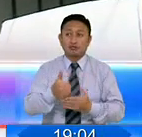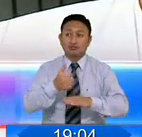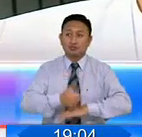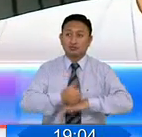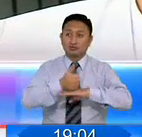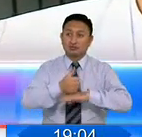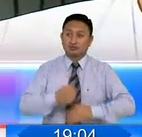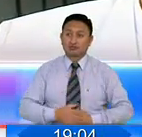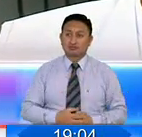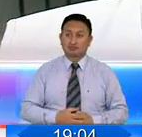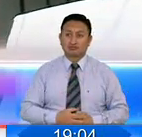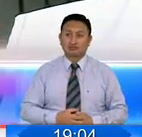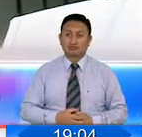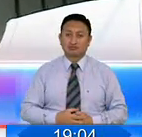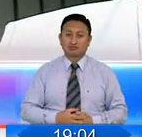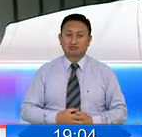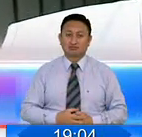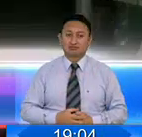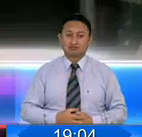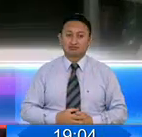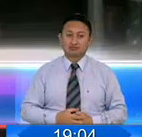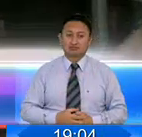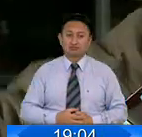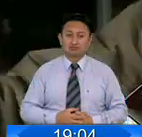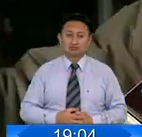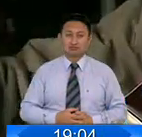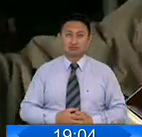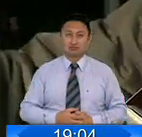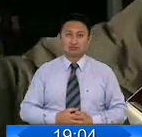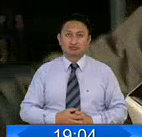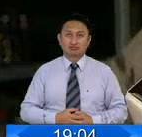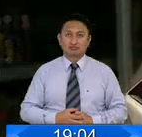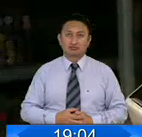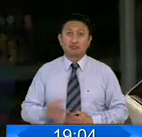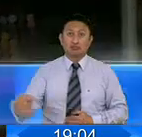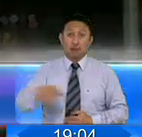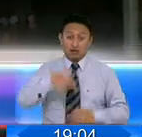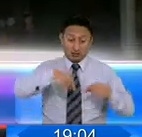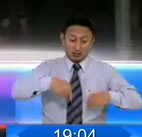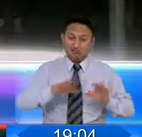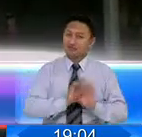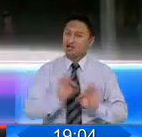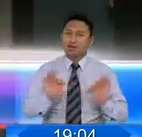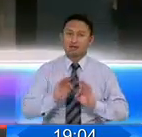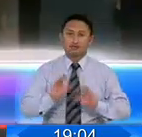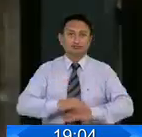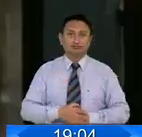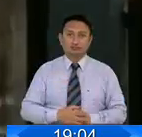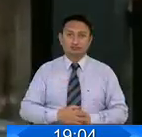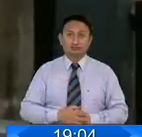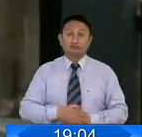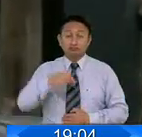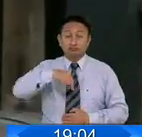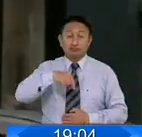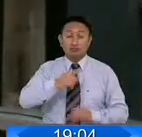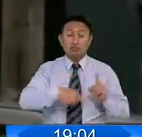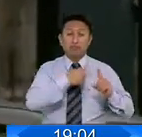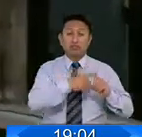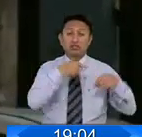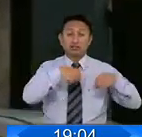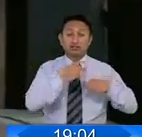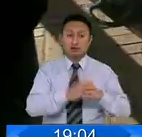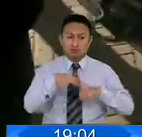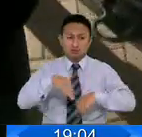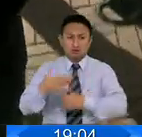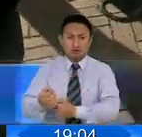no se posen las ventas ambulantes. Porque yo no les dejo ni les permito que se pongan aquí ventas ambulantes. A esto se suma que la entidad ha recibido informes